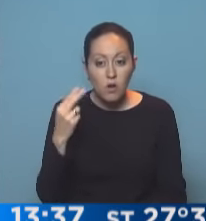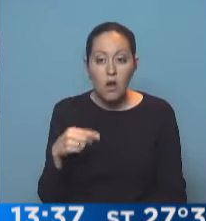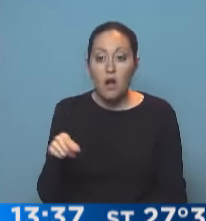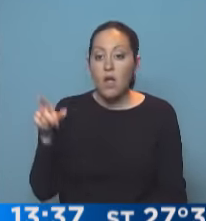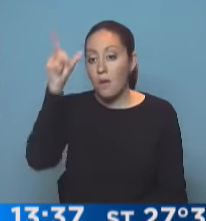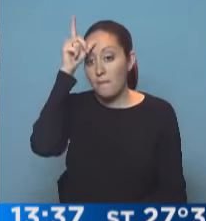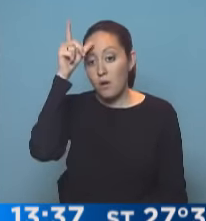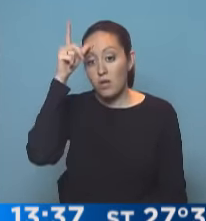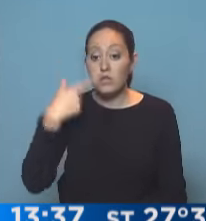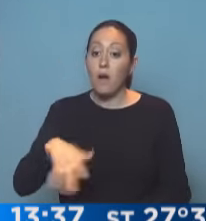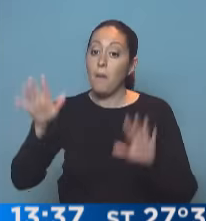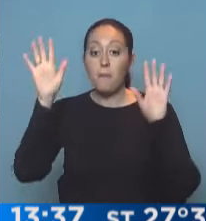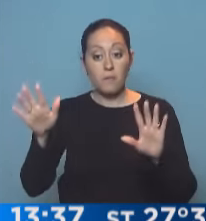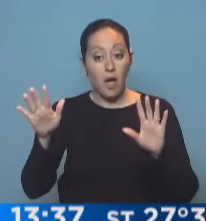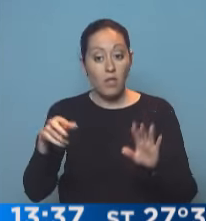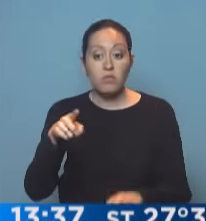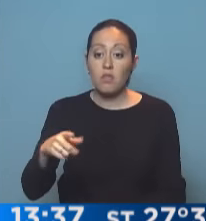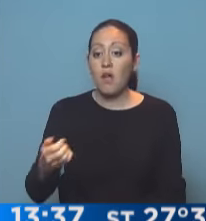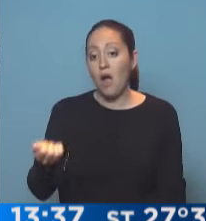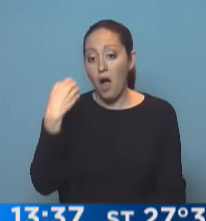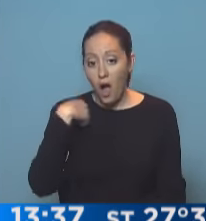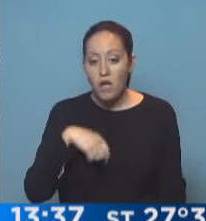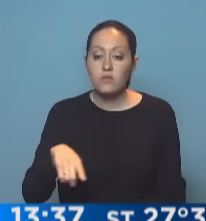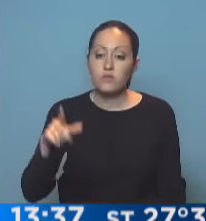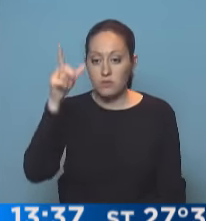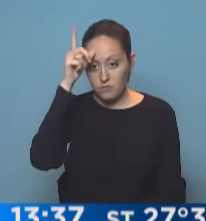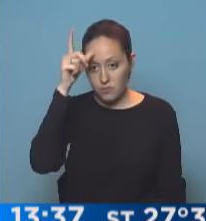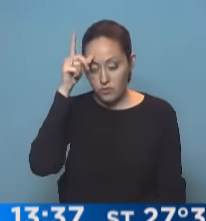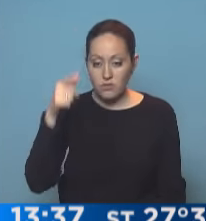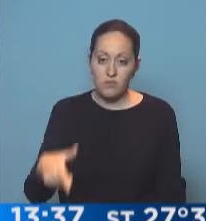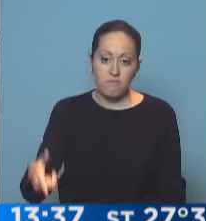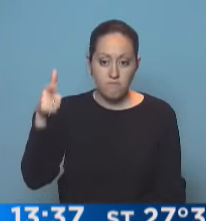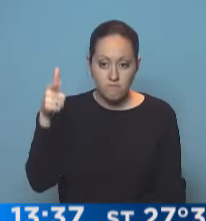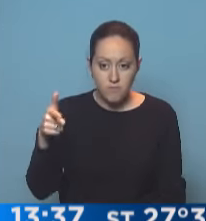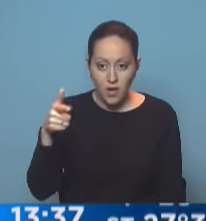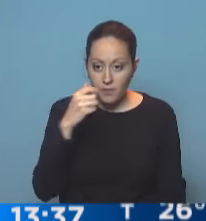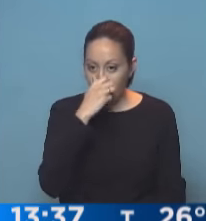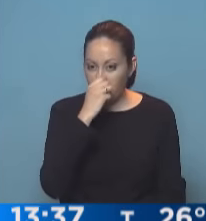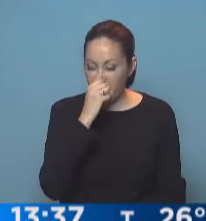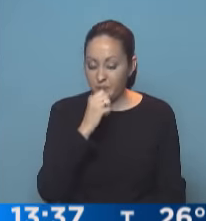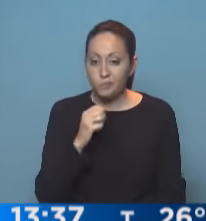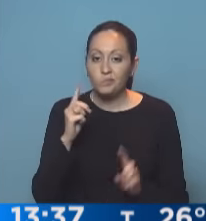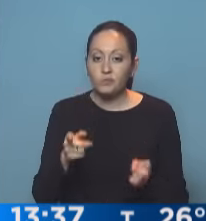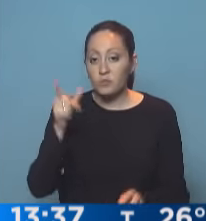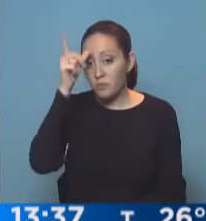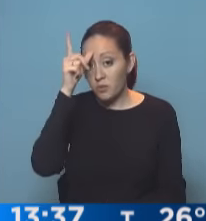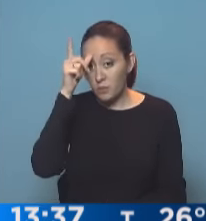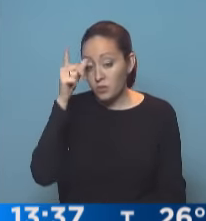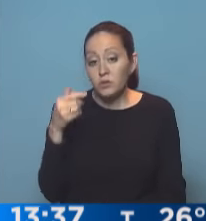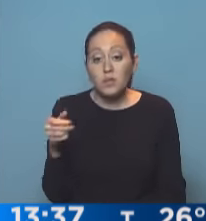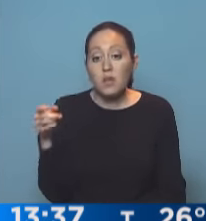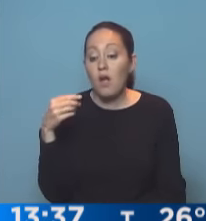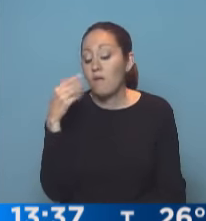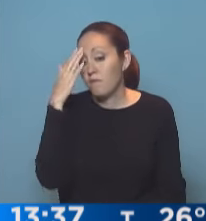de alto, no atiende a la voz de alto y es ahí que se genera la reacción de la policía. De todas maneras, el policía está a disposición de la